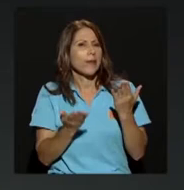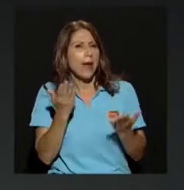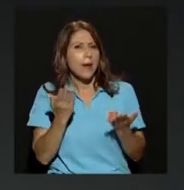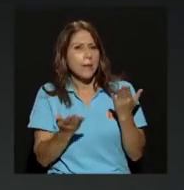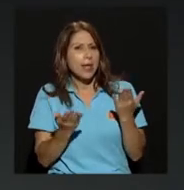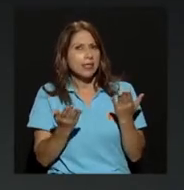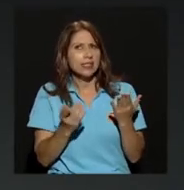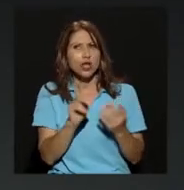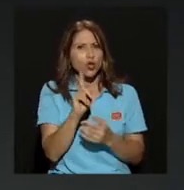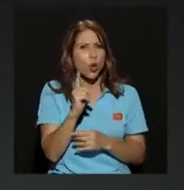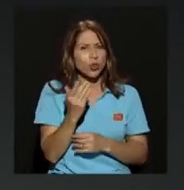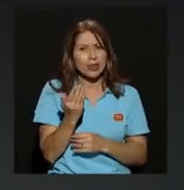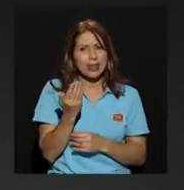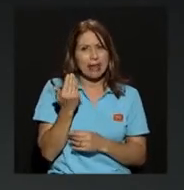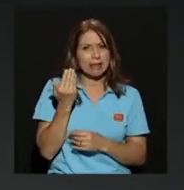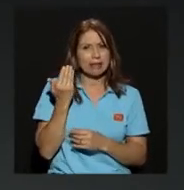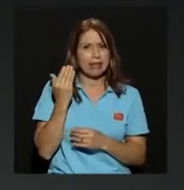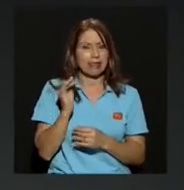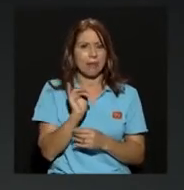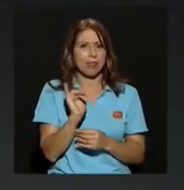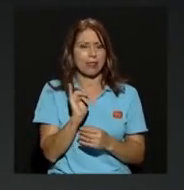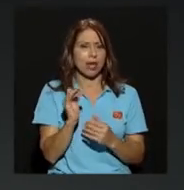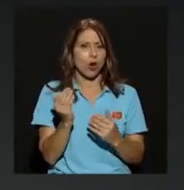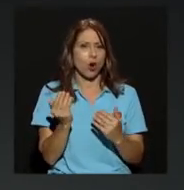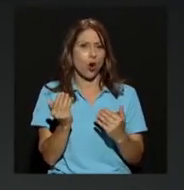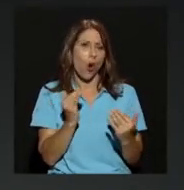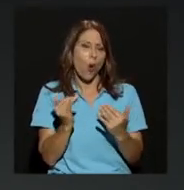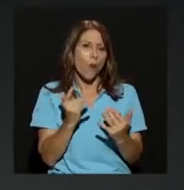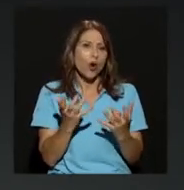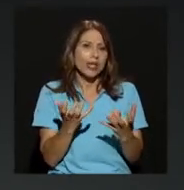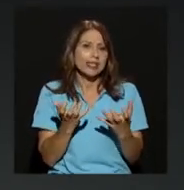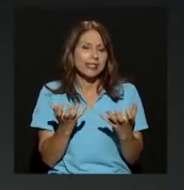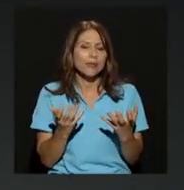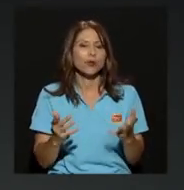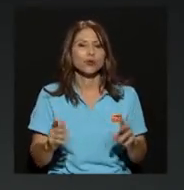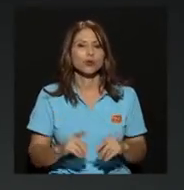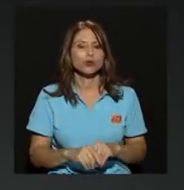no tan recientemente como quisimos,